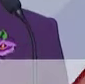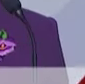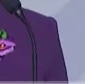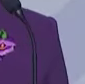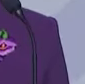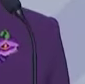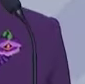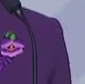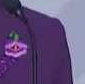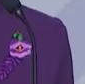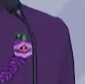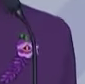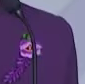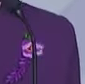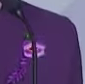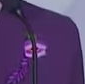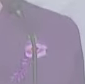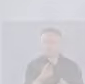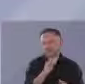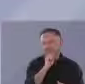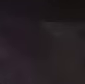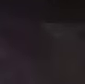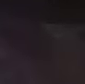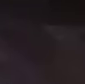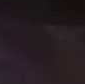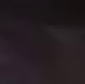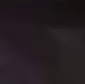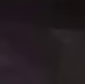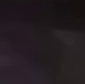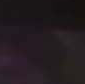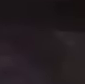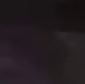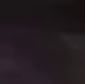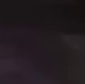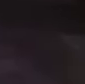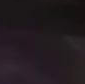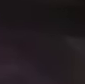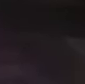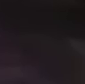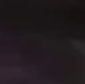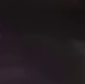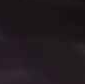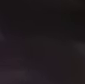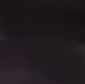pesar de que no crees en ella ni en Dios. Informado, quien gana eres tú.